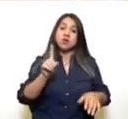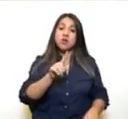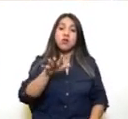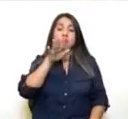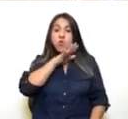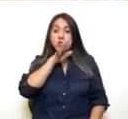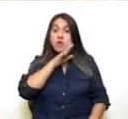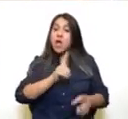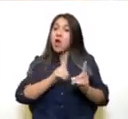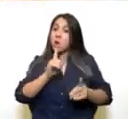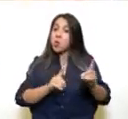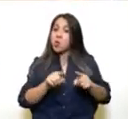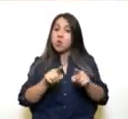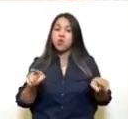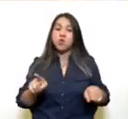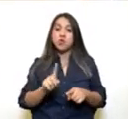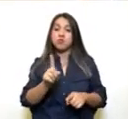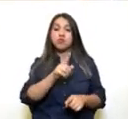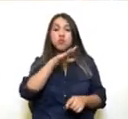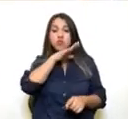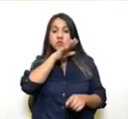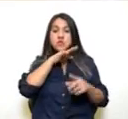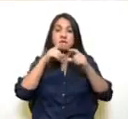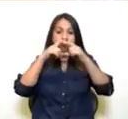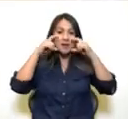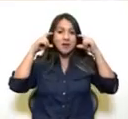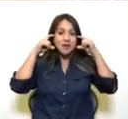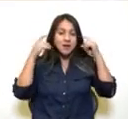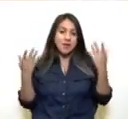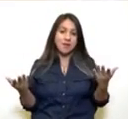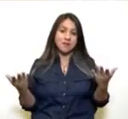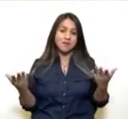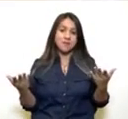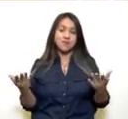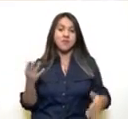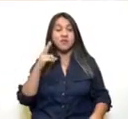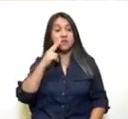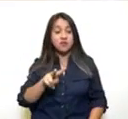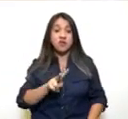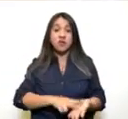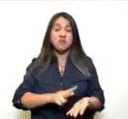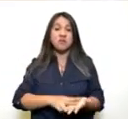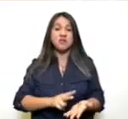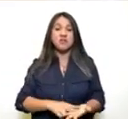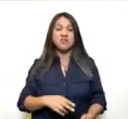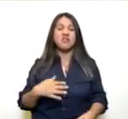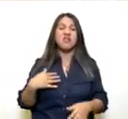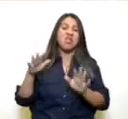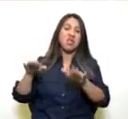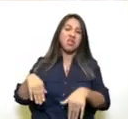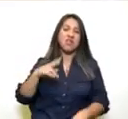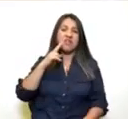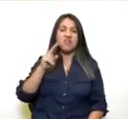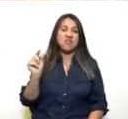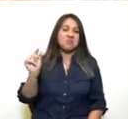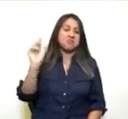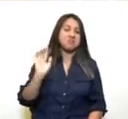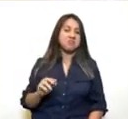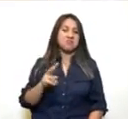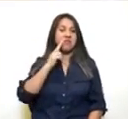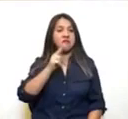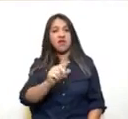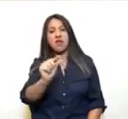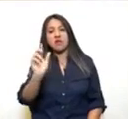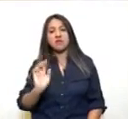algunos la mascarilla y realmente no le están tomando la importancia y están